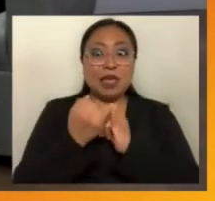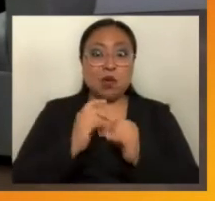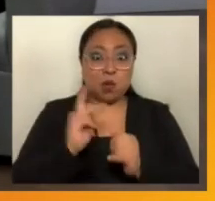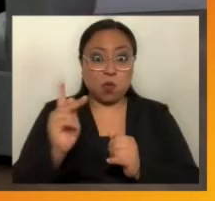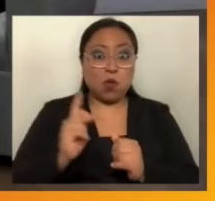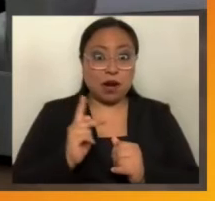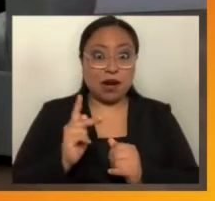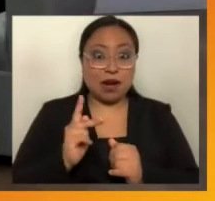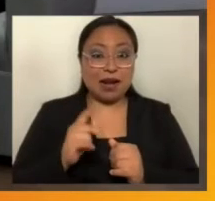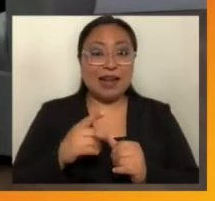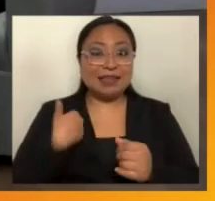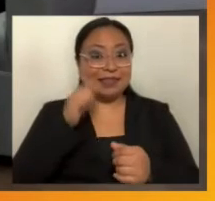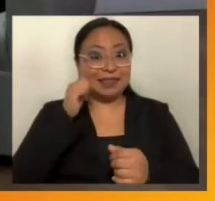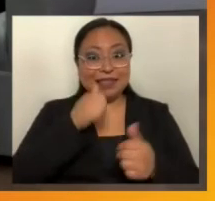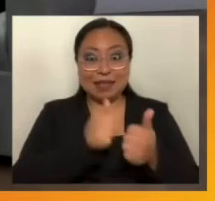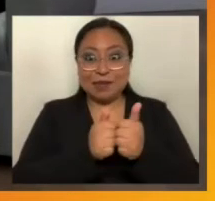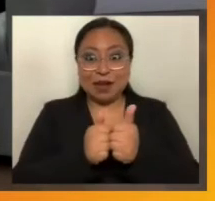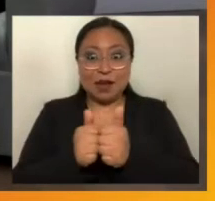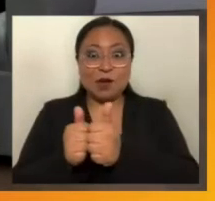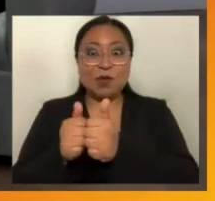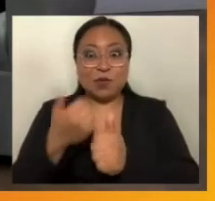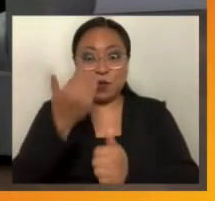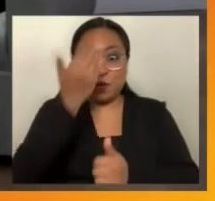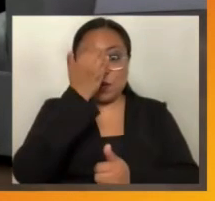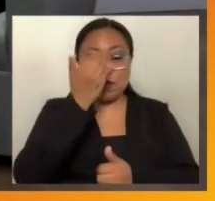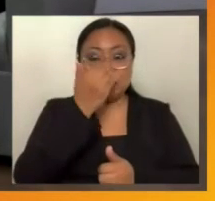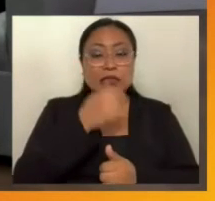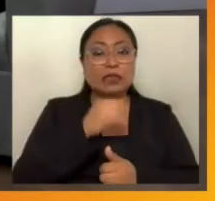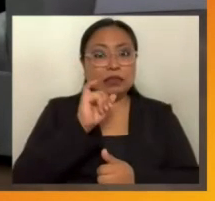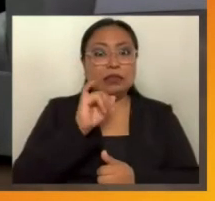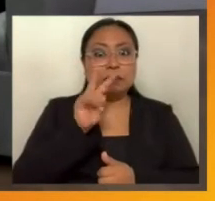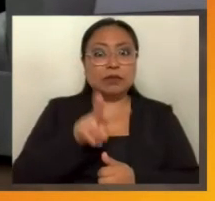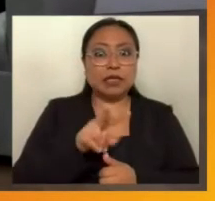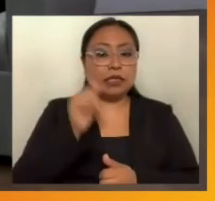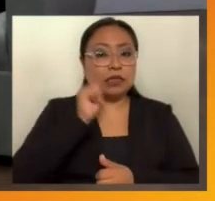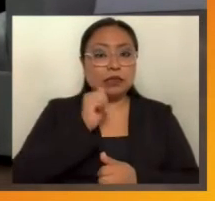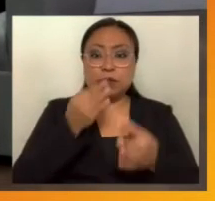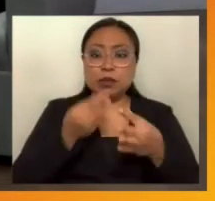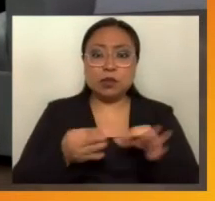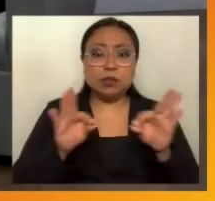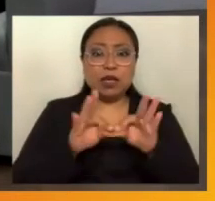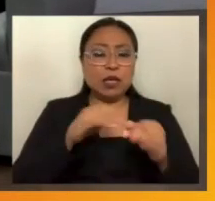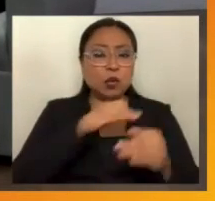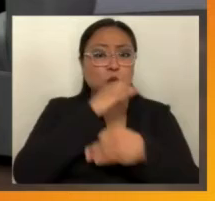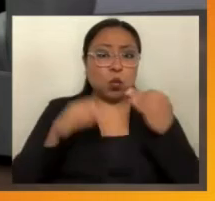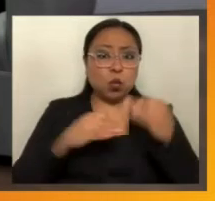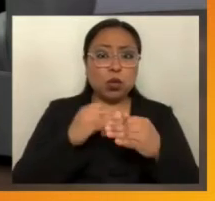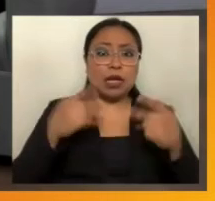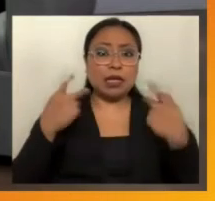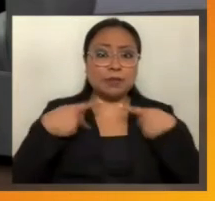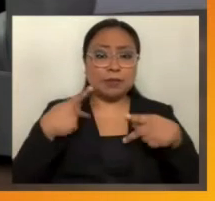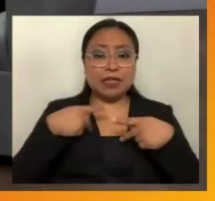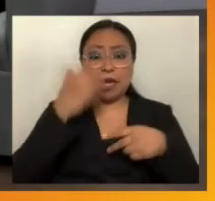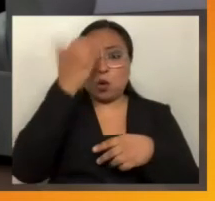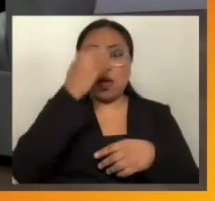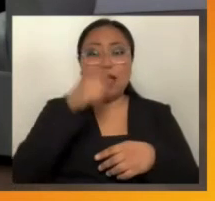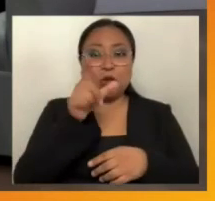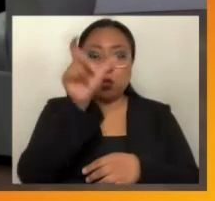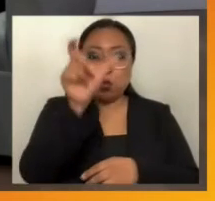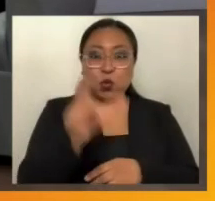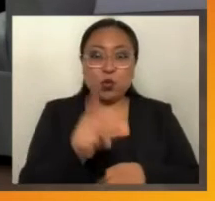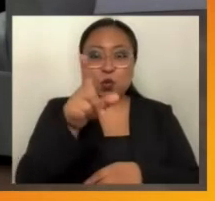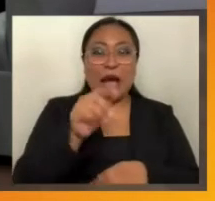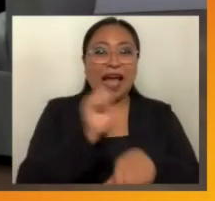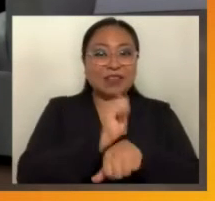las conocemos mucho, pero creo que es bien importante que toda la gente que te conoce como figura pública sepa